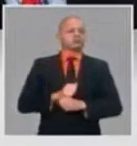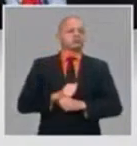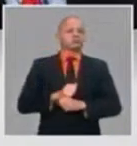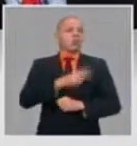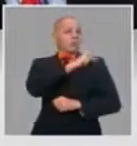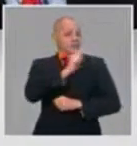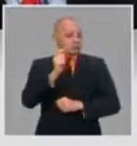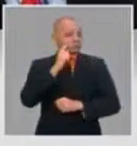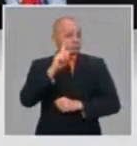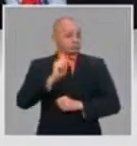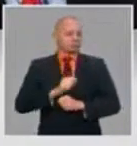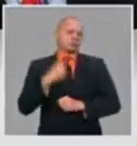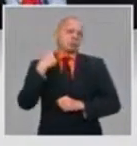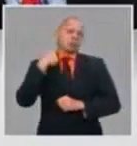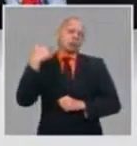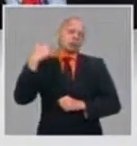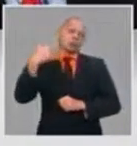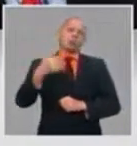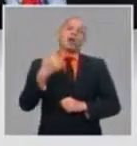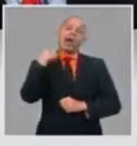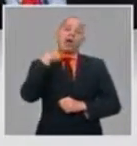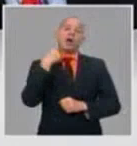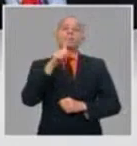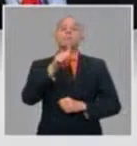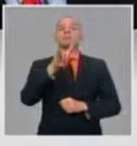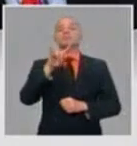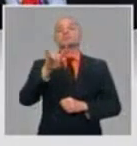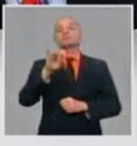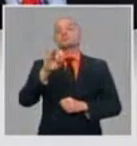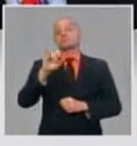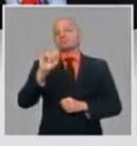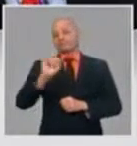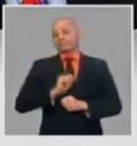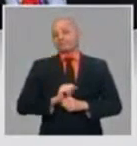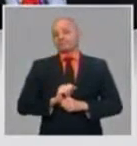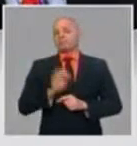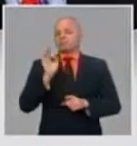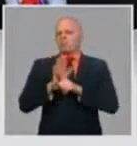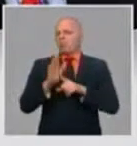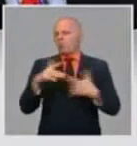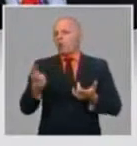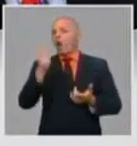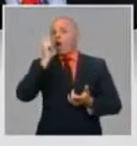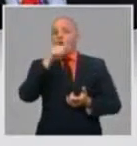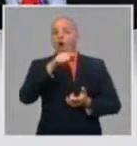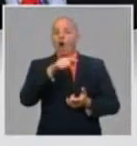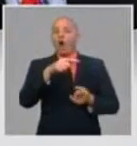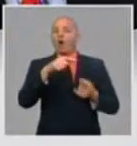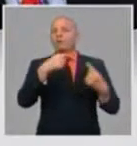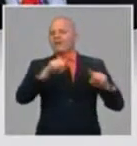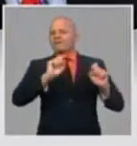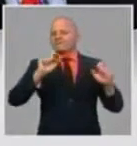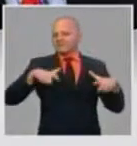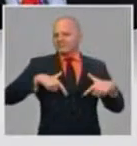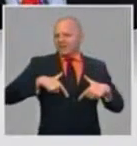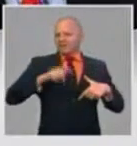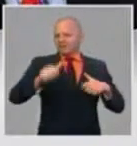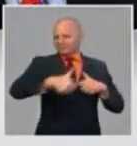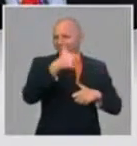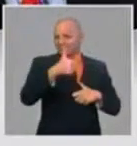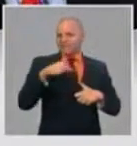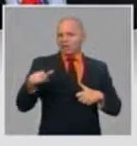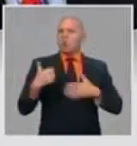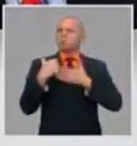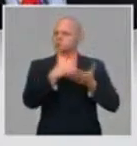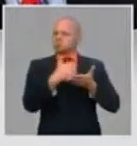En el 76 trabajó en la campaña de Daniel Patrick Moynihan, demócrata, y fue subdirector de asuntos durante